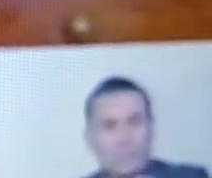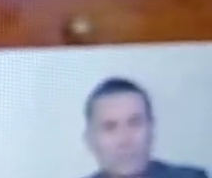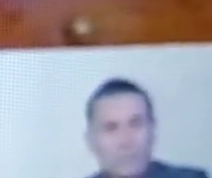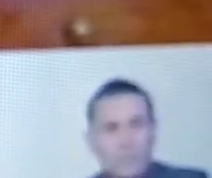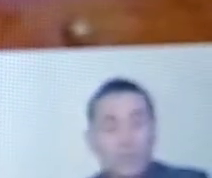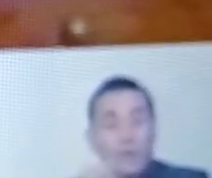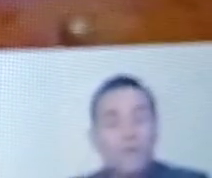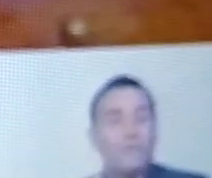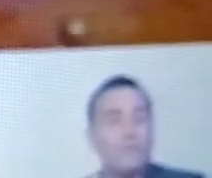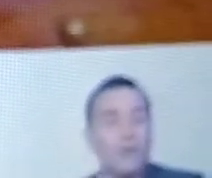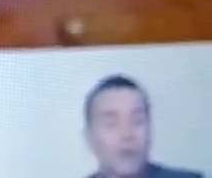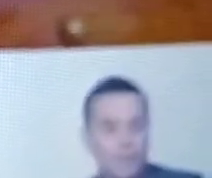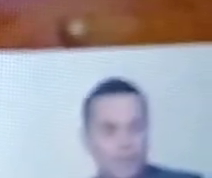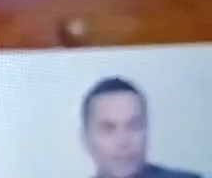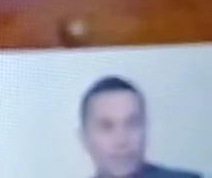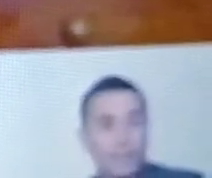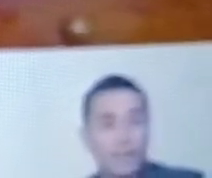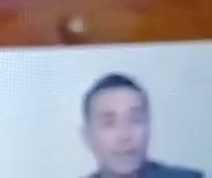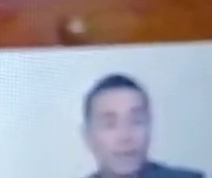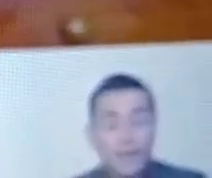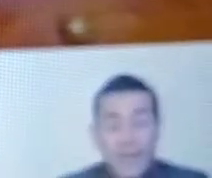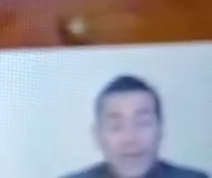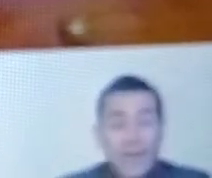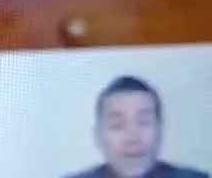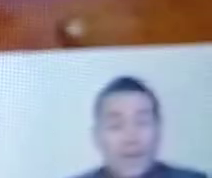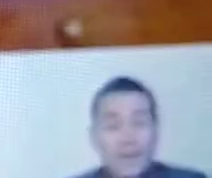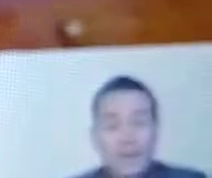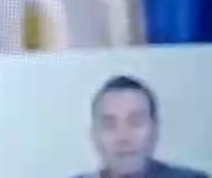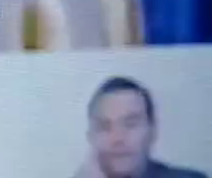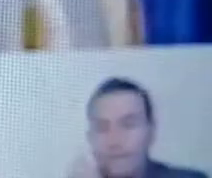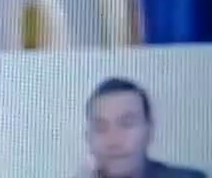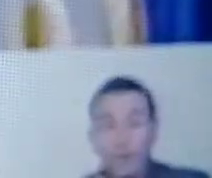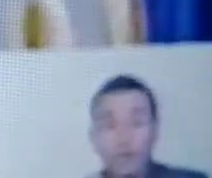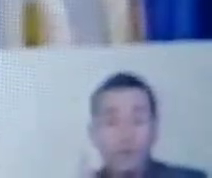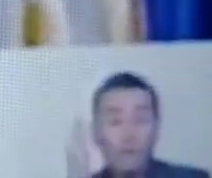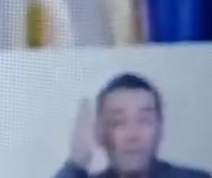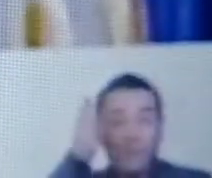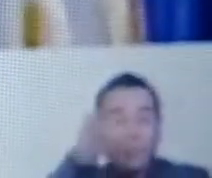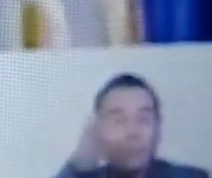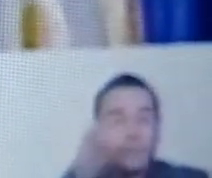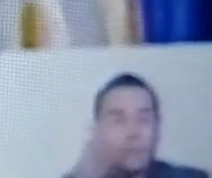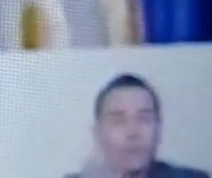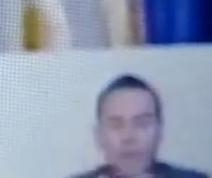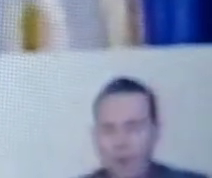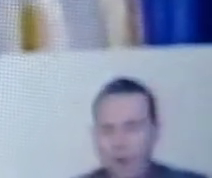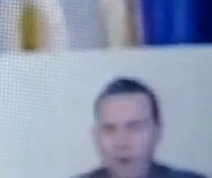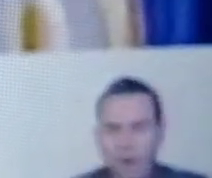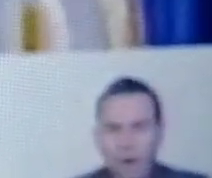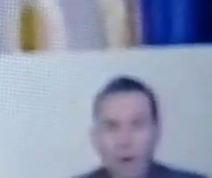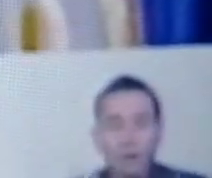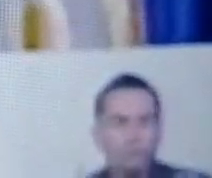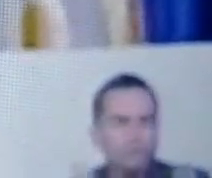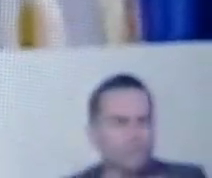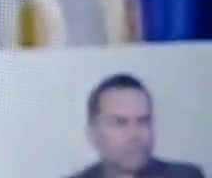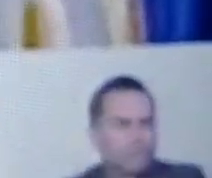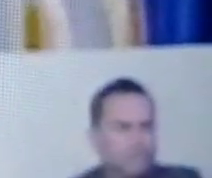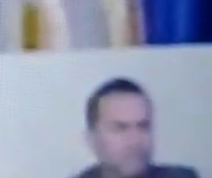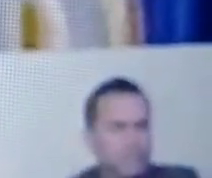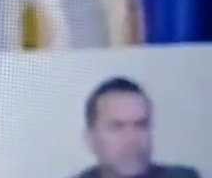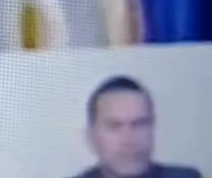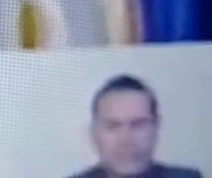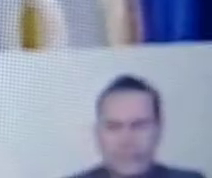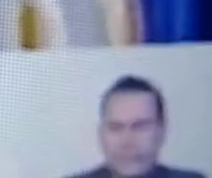crisis de identidad, extremadamente ansioso por el camino que está tomando. La civilización es frágil, el avance de la humanidad también,